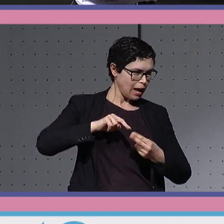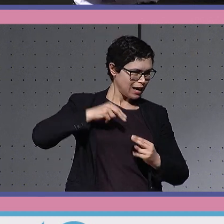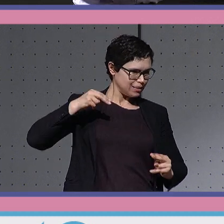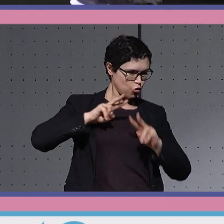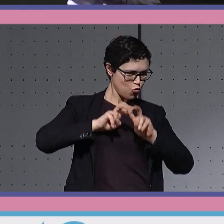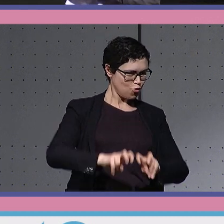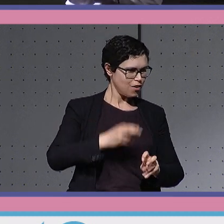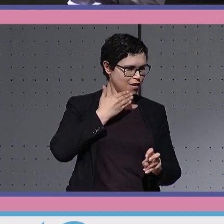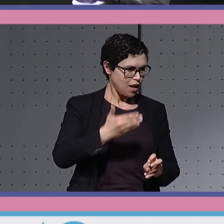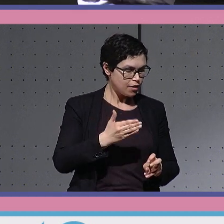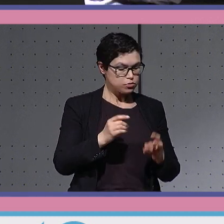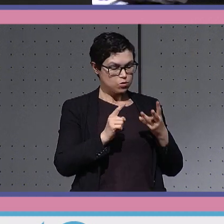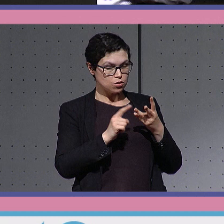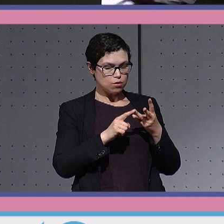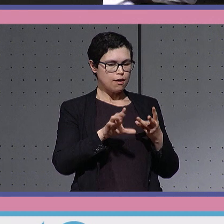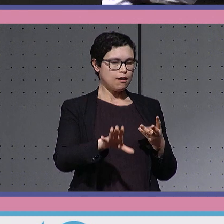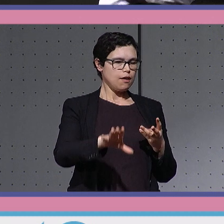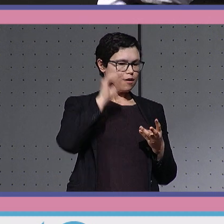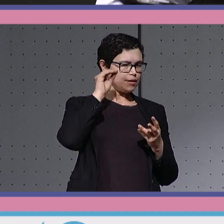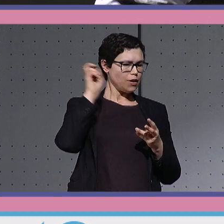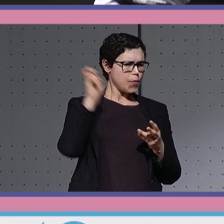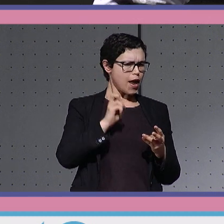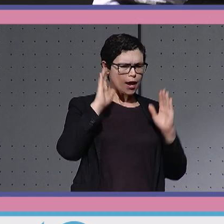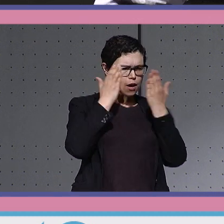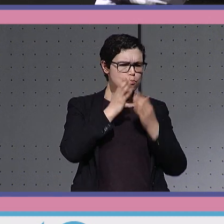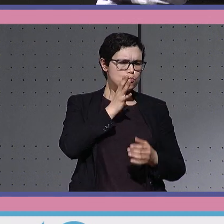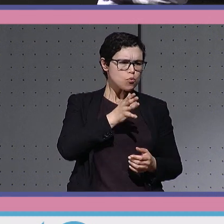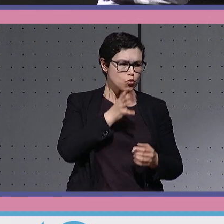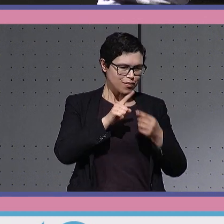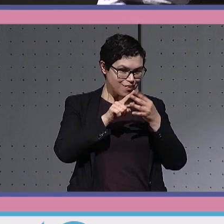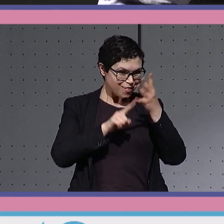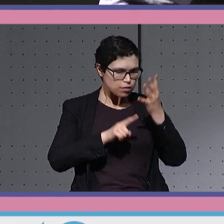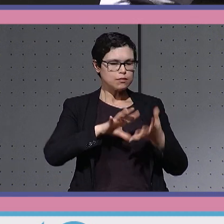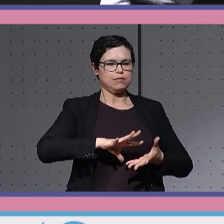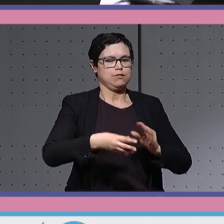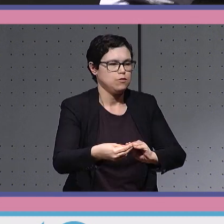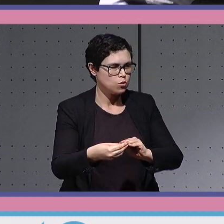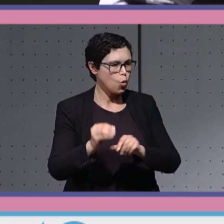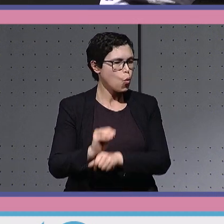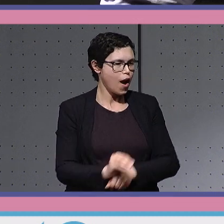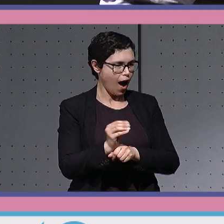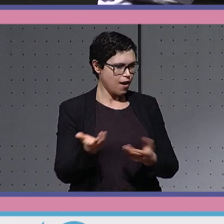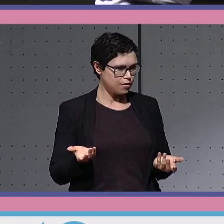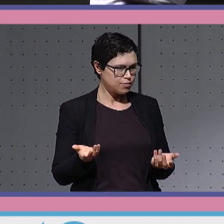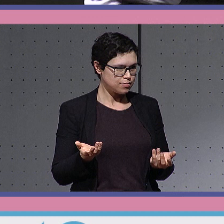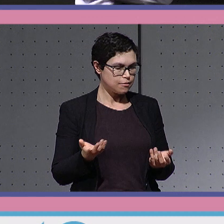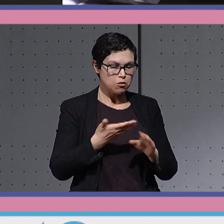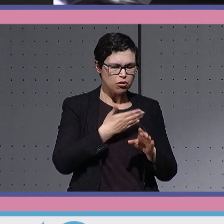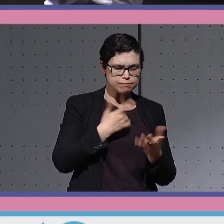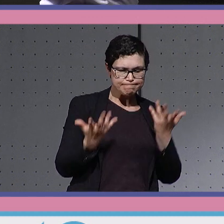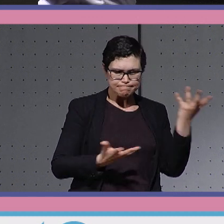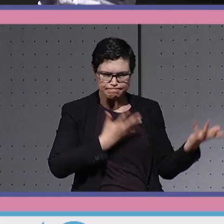Tercero, porque si entendemos la causa, es una potencial manera de poder buscarle una cura. Si no la entendemos, desde luego que no. Tenemos que hacer